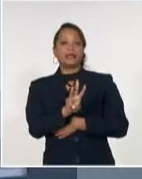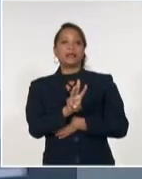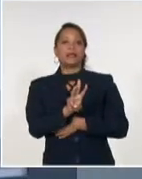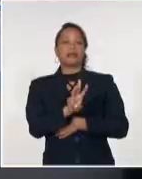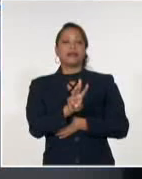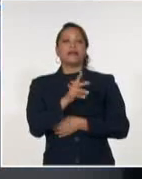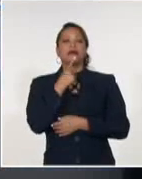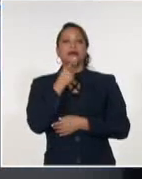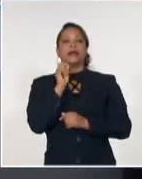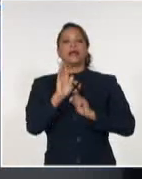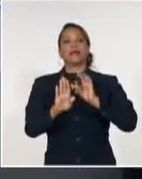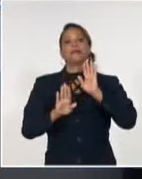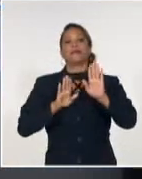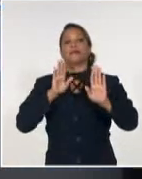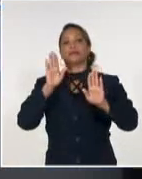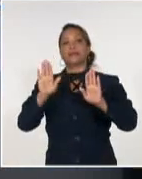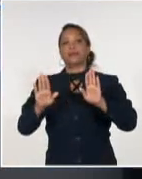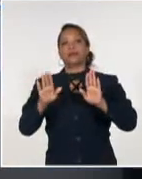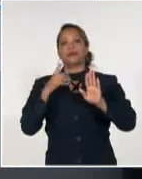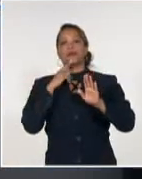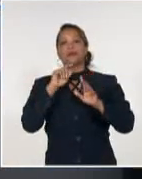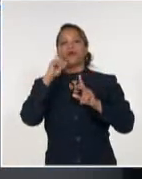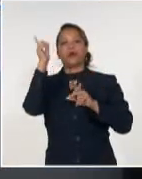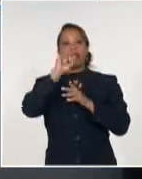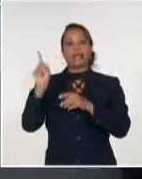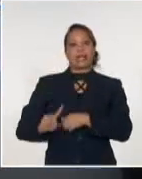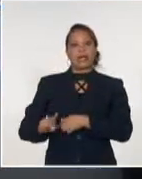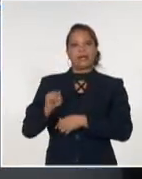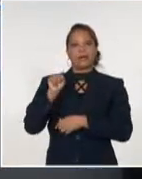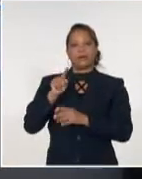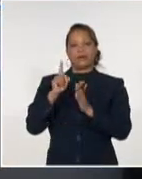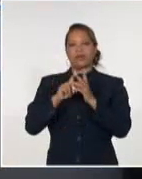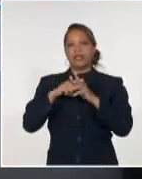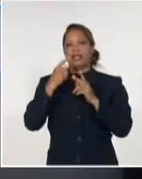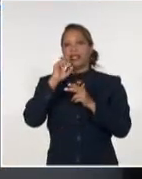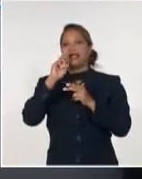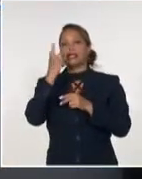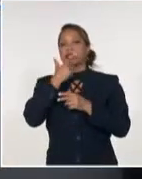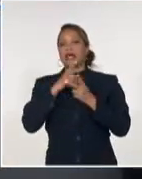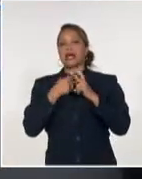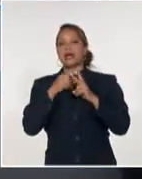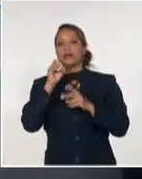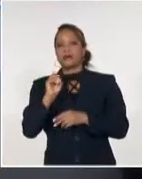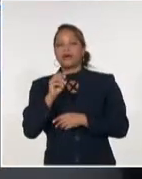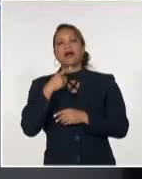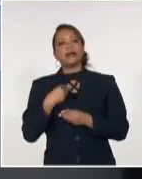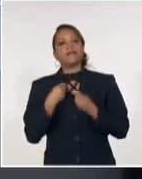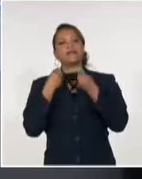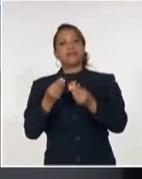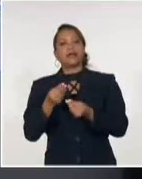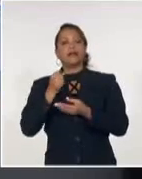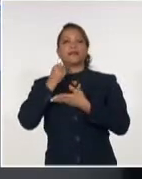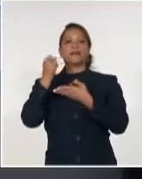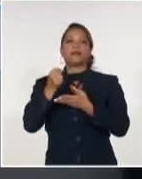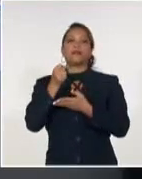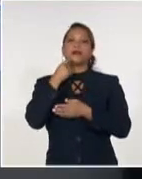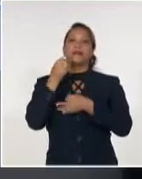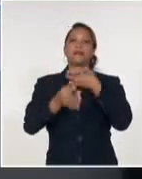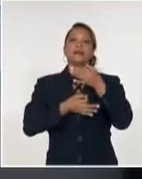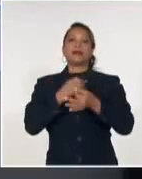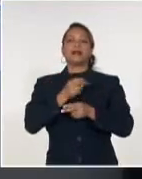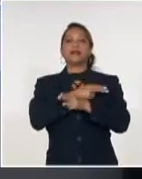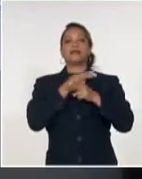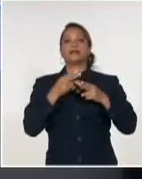la exposición con El Rayo, una exposición dedicada a homenajear, a resaltar la vida de Humberto Peña, artista